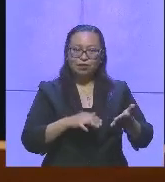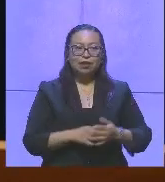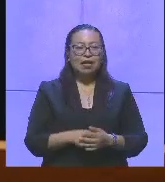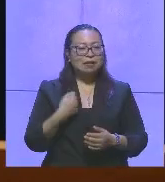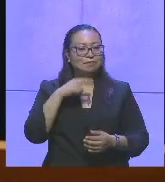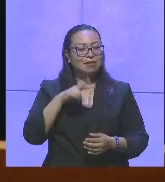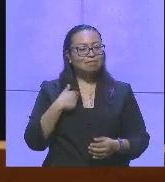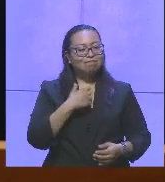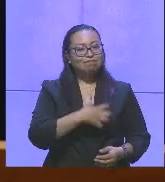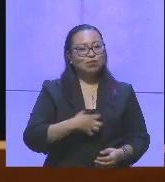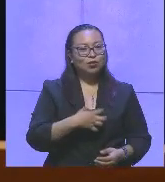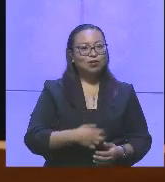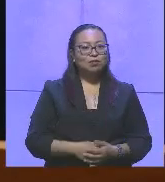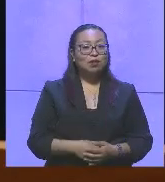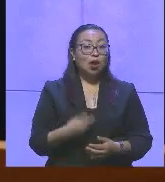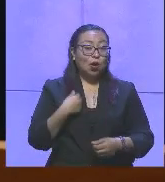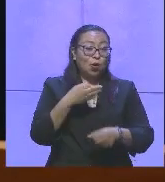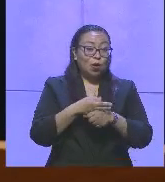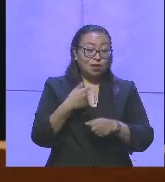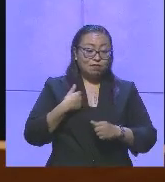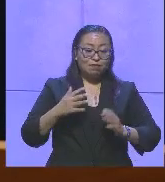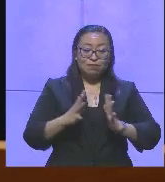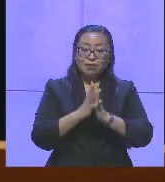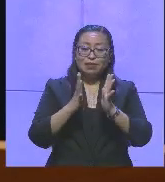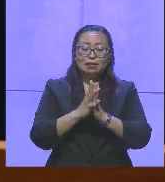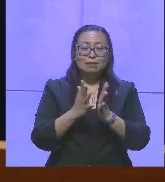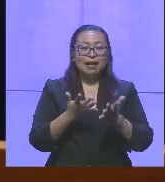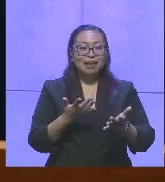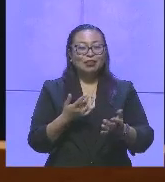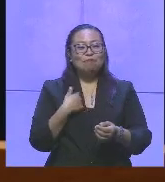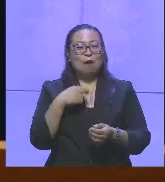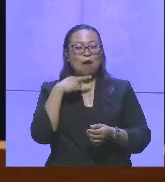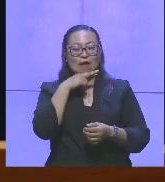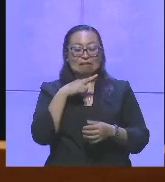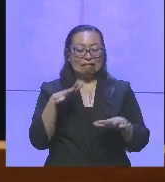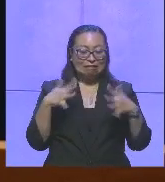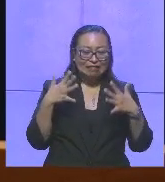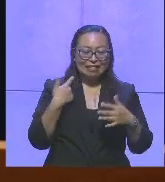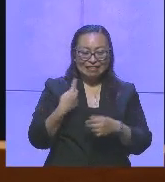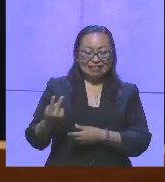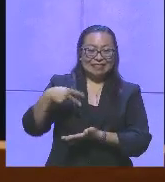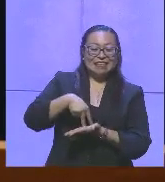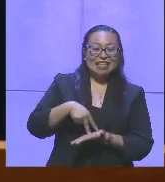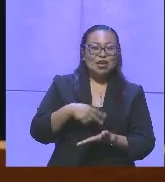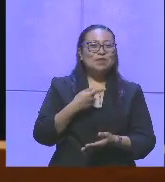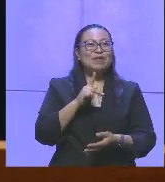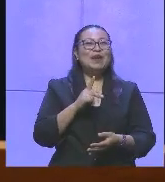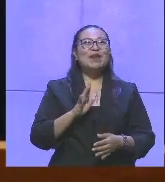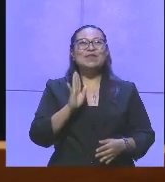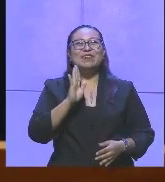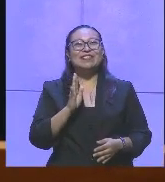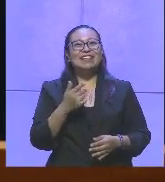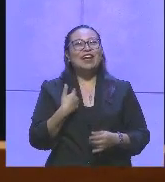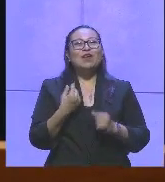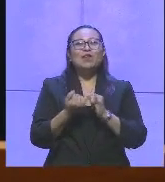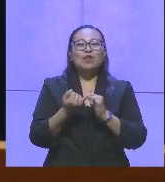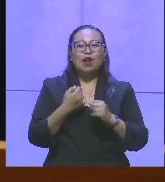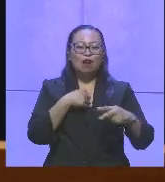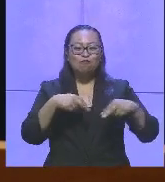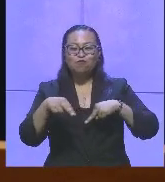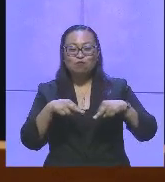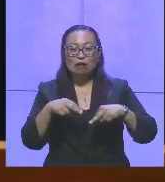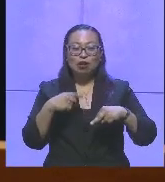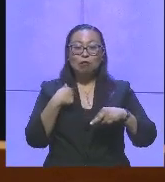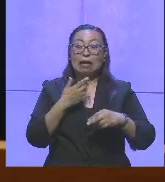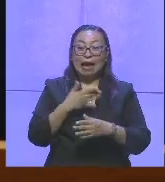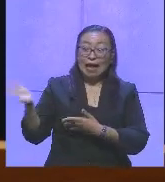Sin duda alguna, mi participación hoy es un tanto contingente, pero bueno, me siento como cuando un futbolista entra en los últimos